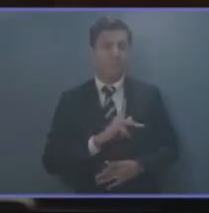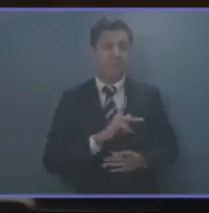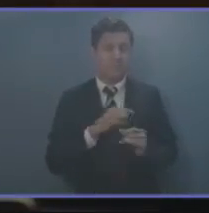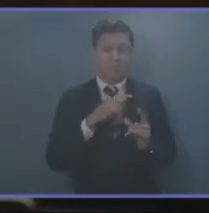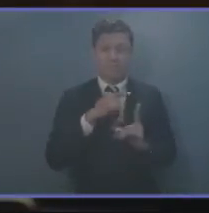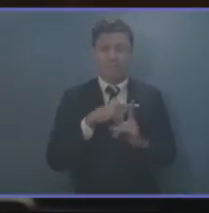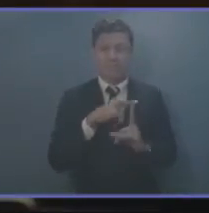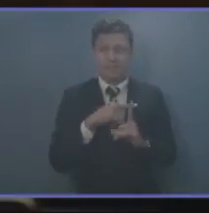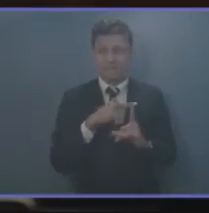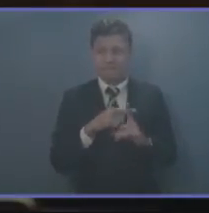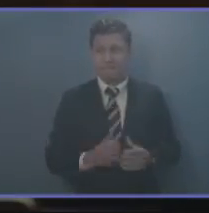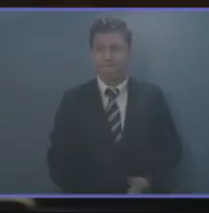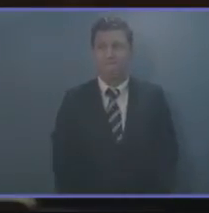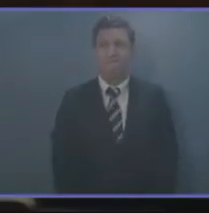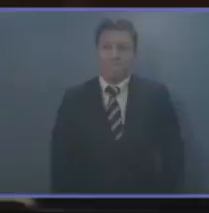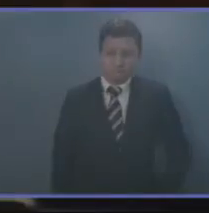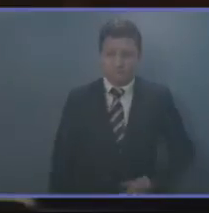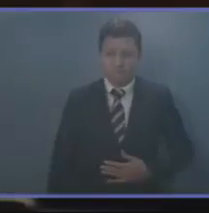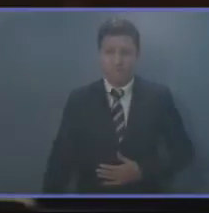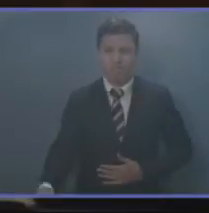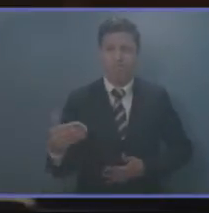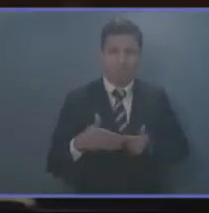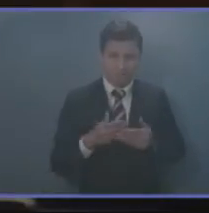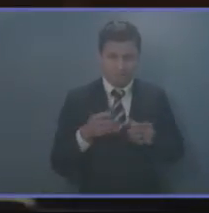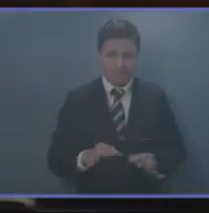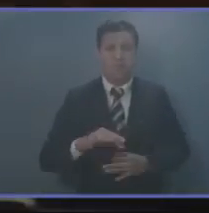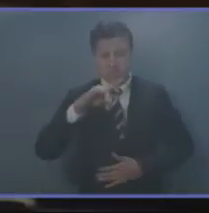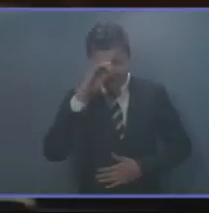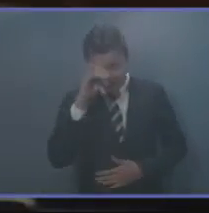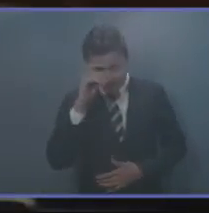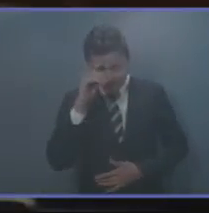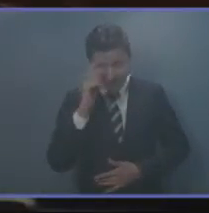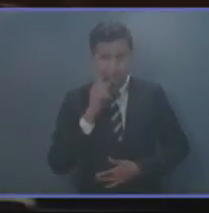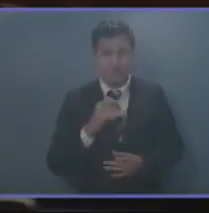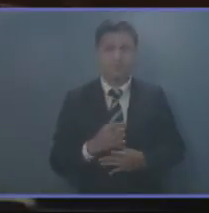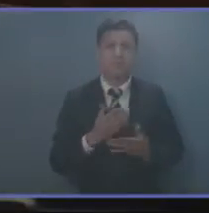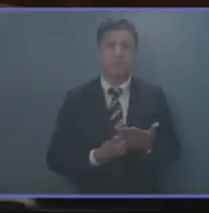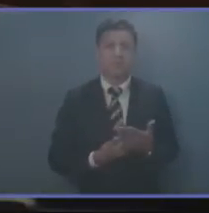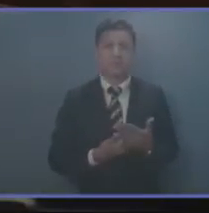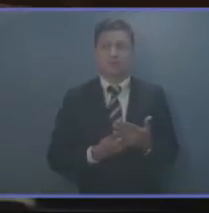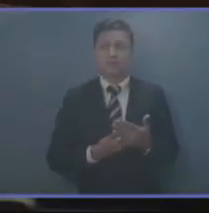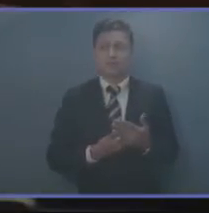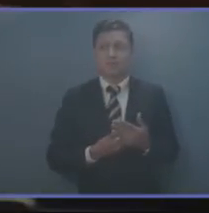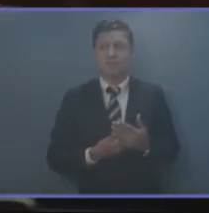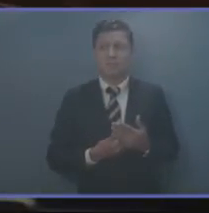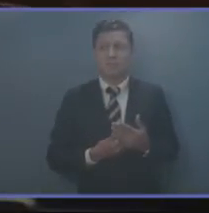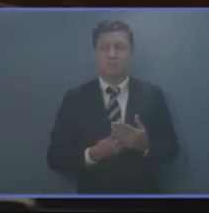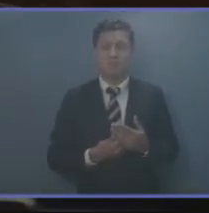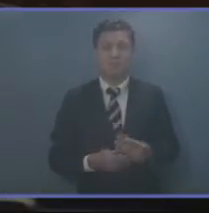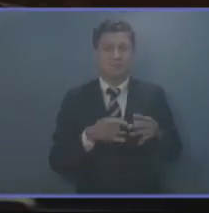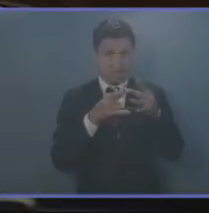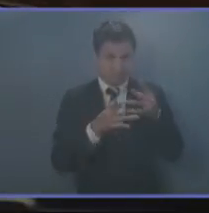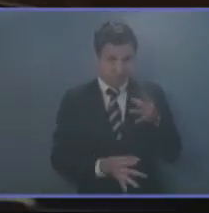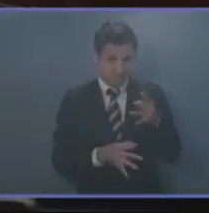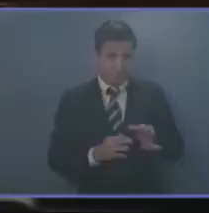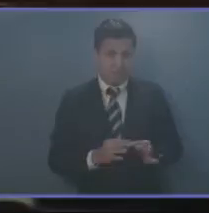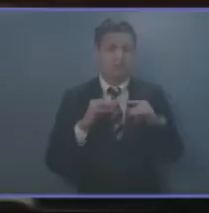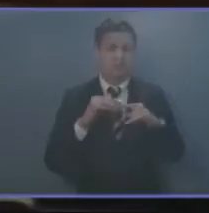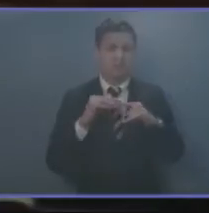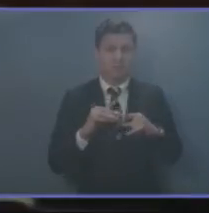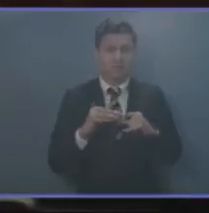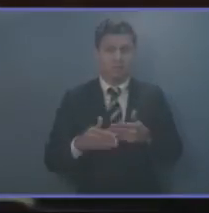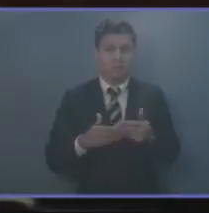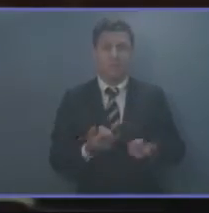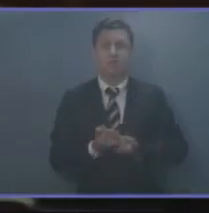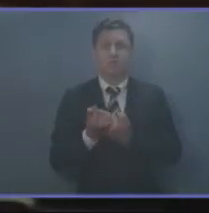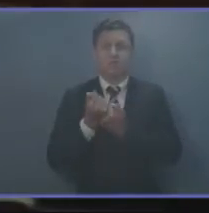la interiorización de valores éticos y morales. Se menciona en el informe que, si bien es cierto, la Ley Especial de Concursos de Gracia regula